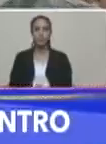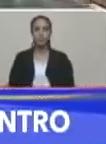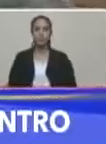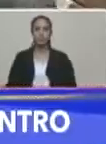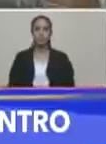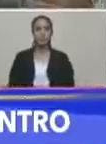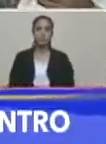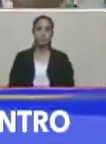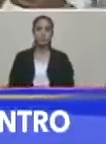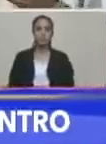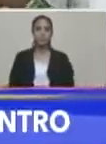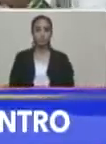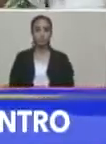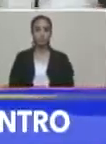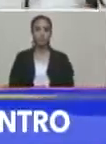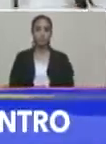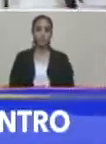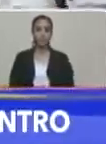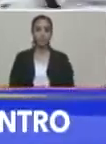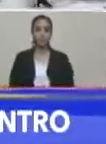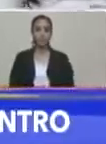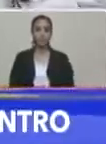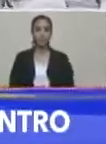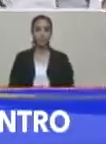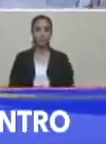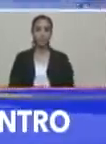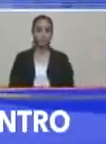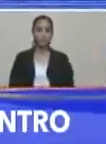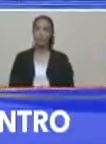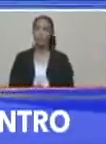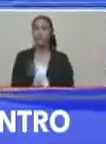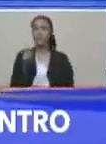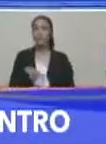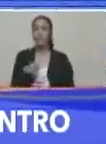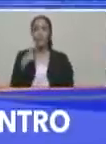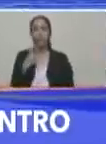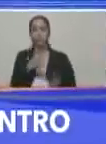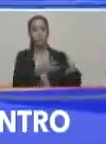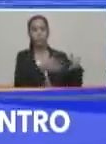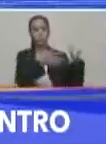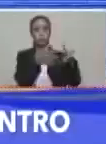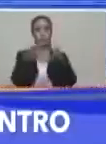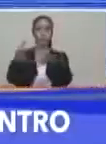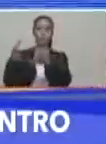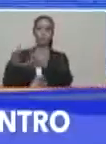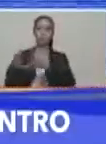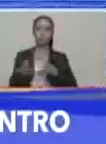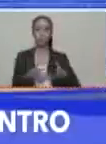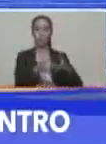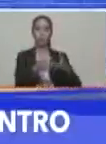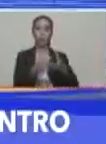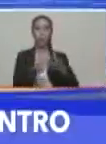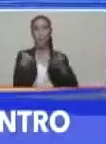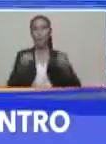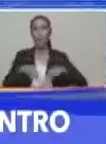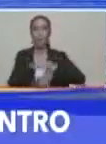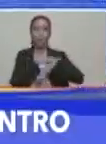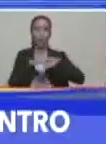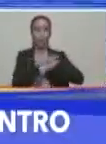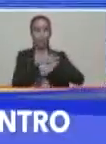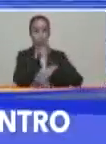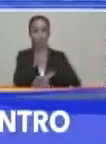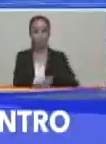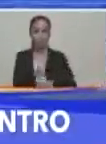A los compañeros del equipo de Cuba, al ministro del Poder Popular,